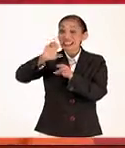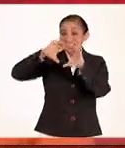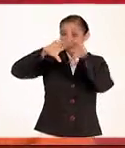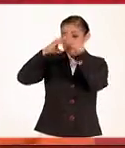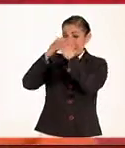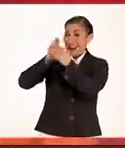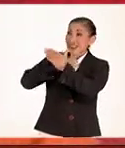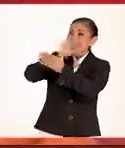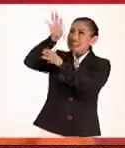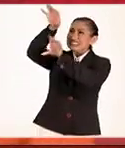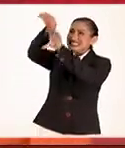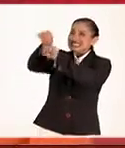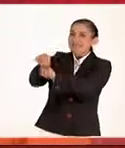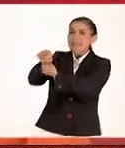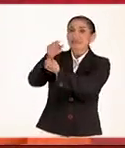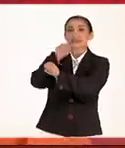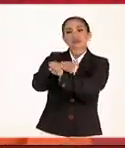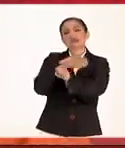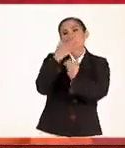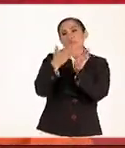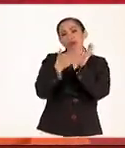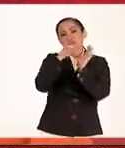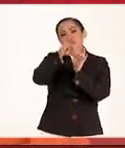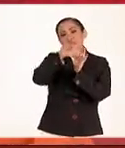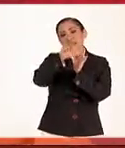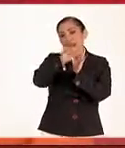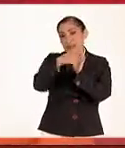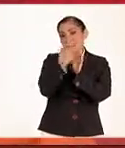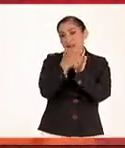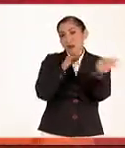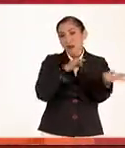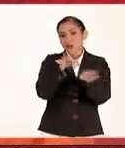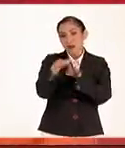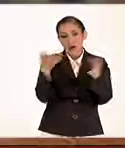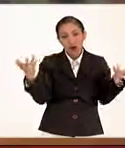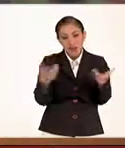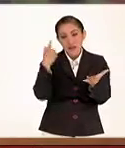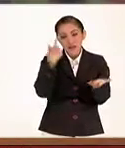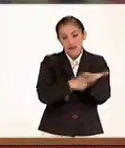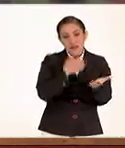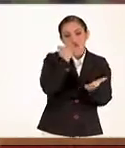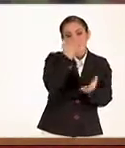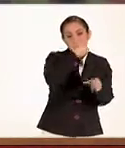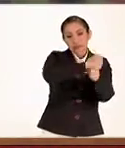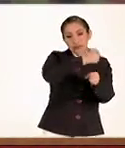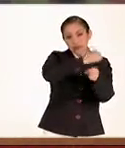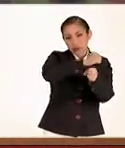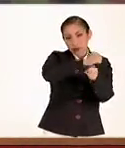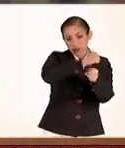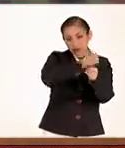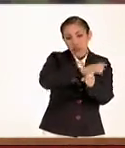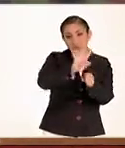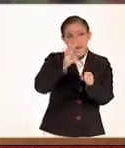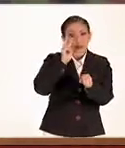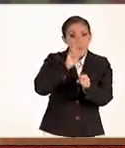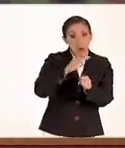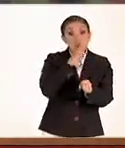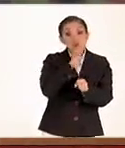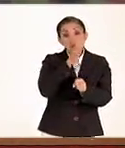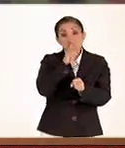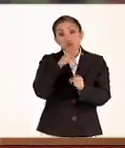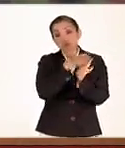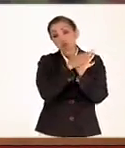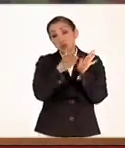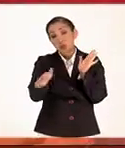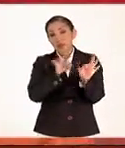la escala viene desarrollando desde hace muchos años este trabajo en las escuelas secundarias y bueno que empieza a rendir frutos después